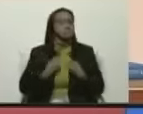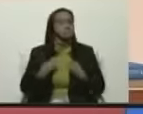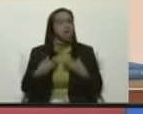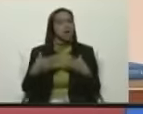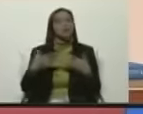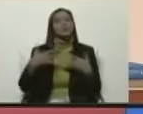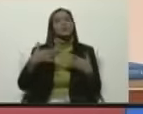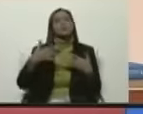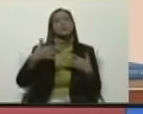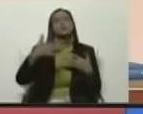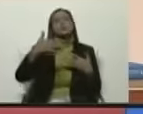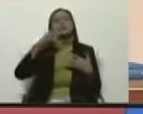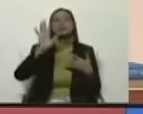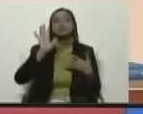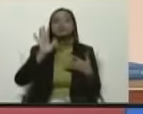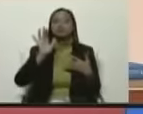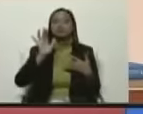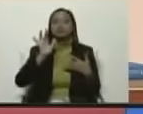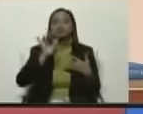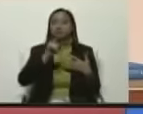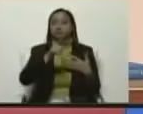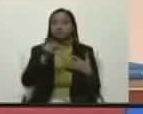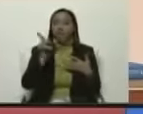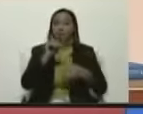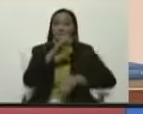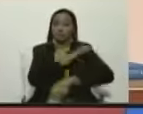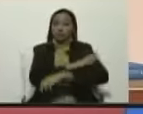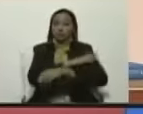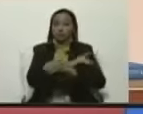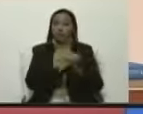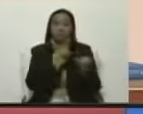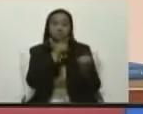Con algunos sectores de oposición los van a desaparecer al día siguiente.